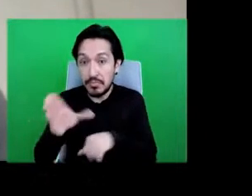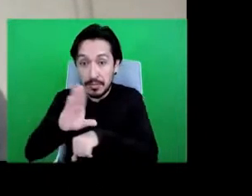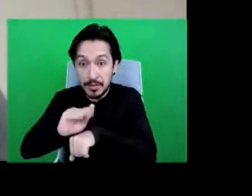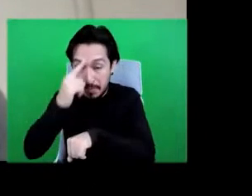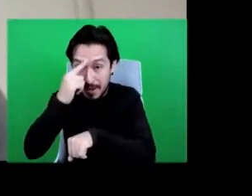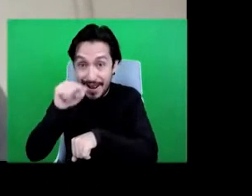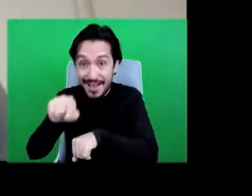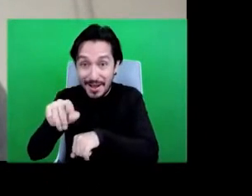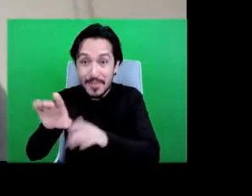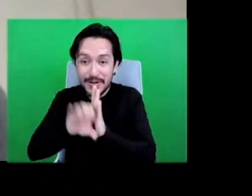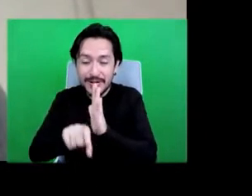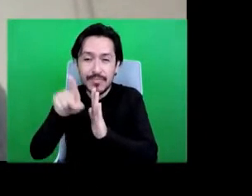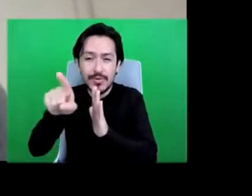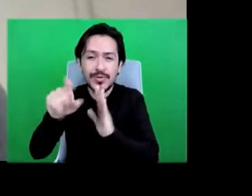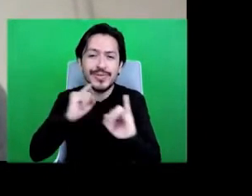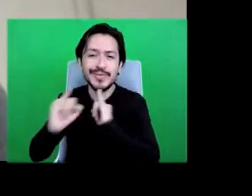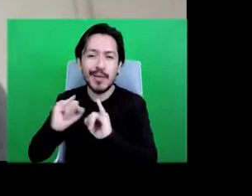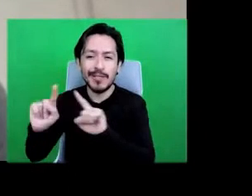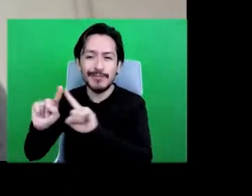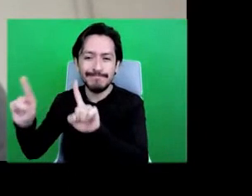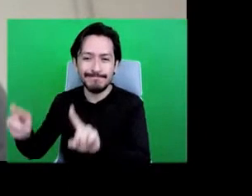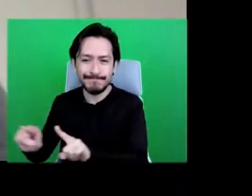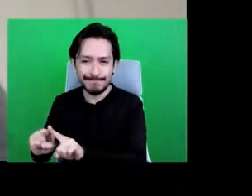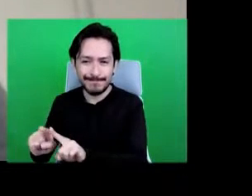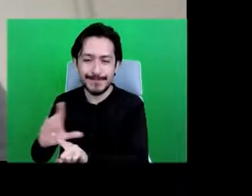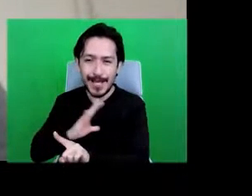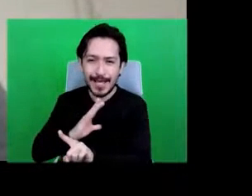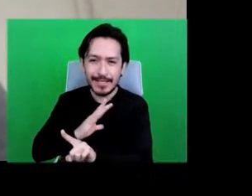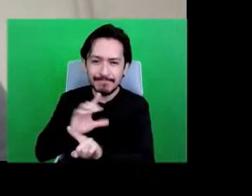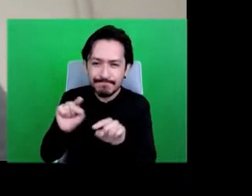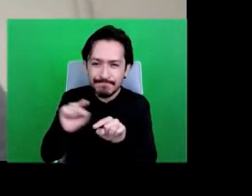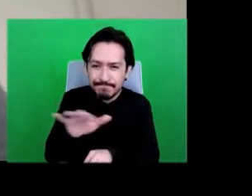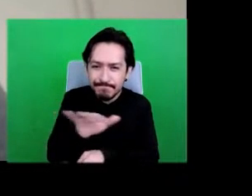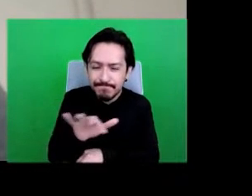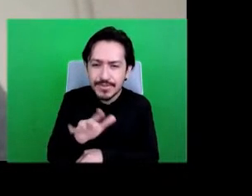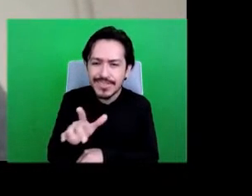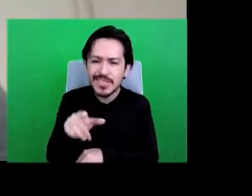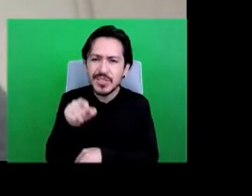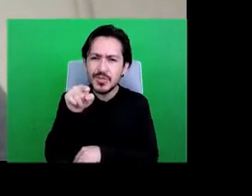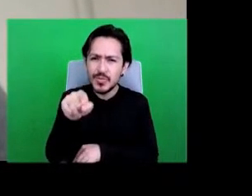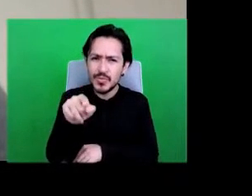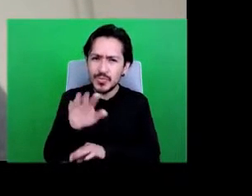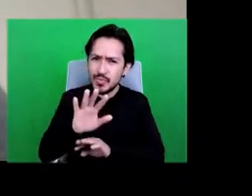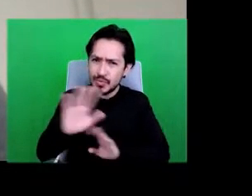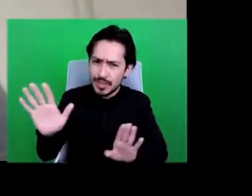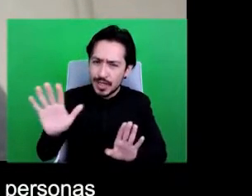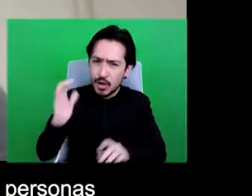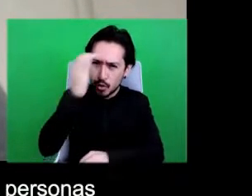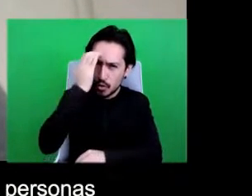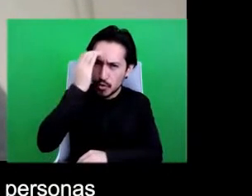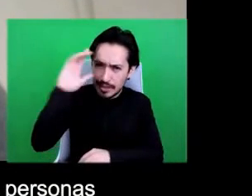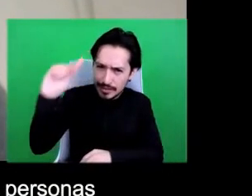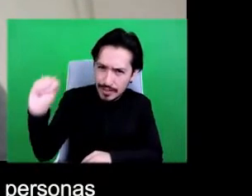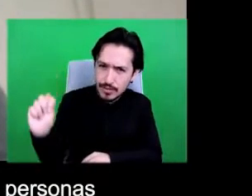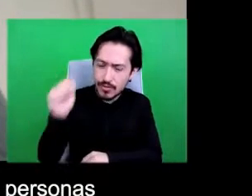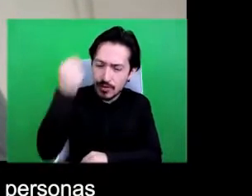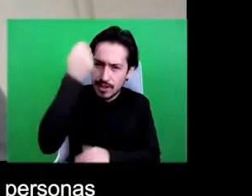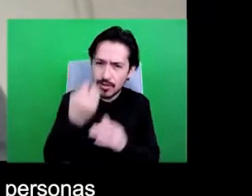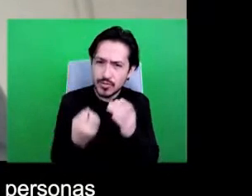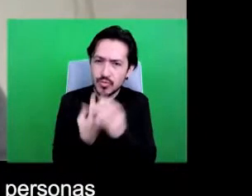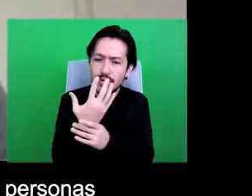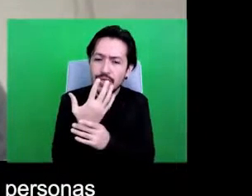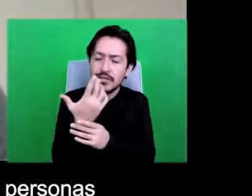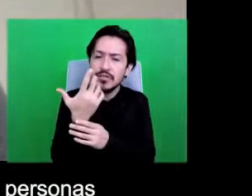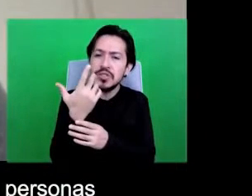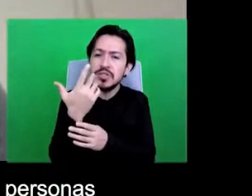tenemos diferentes funcionalidades. No sé si te habías acercado a estas tecnologías. ¿Cómo ha sido tu experiencia y cómo ha